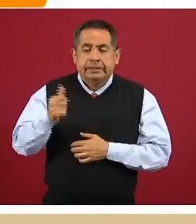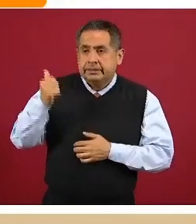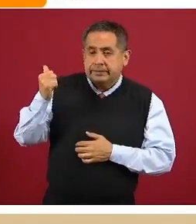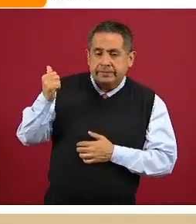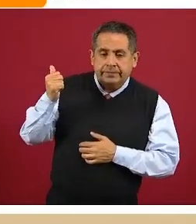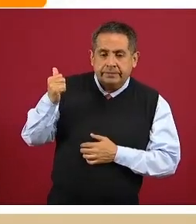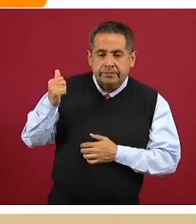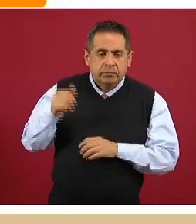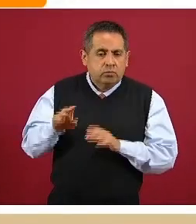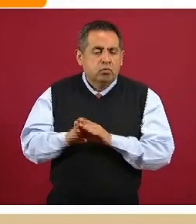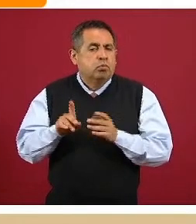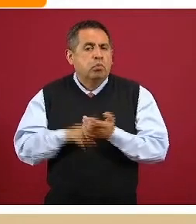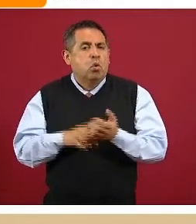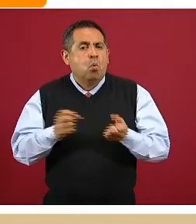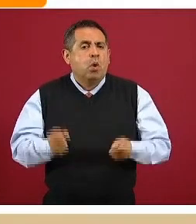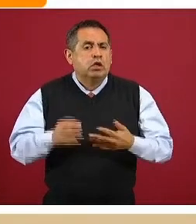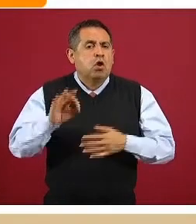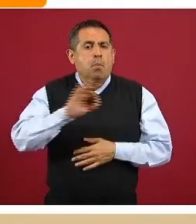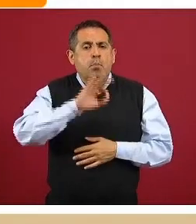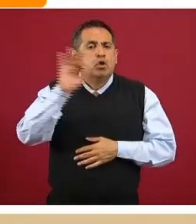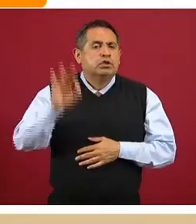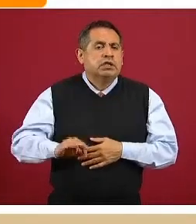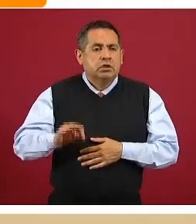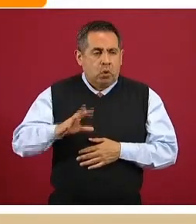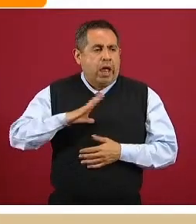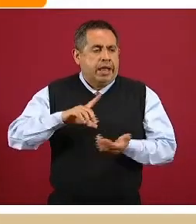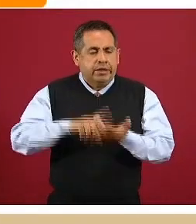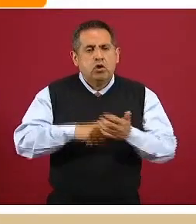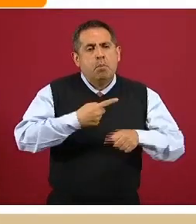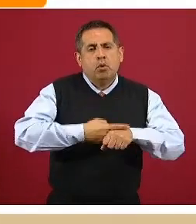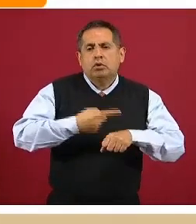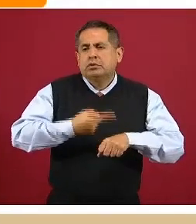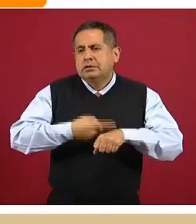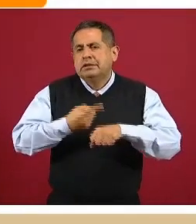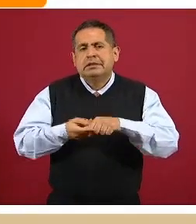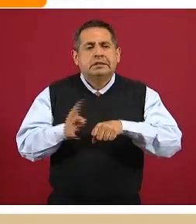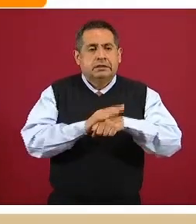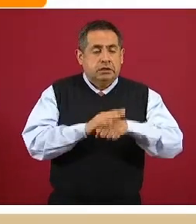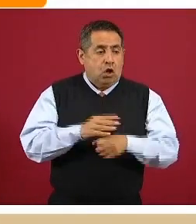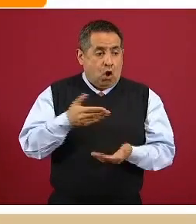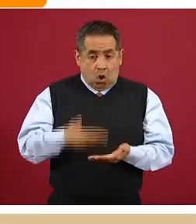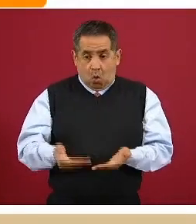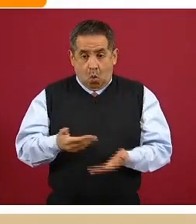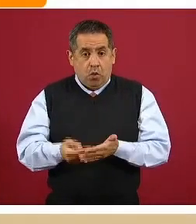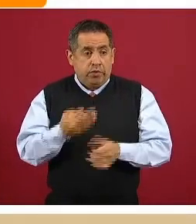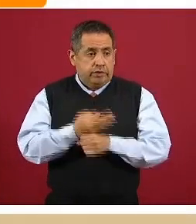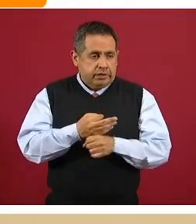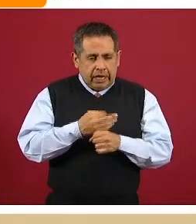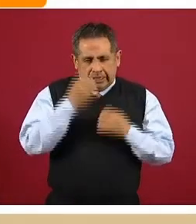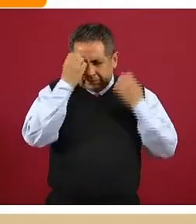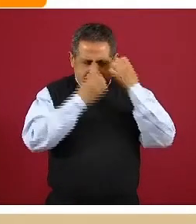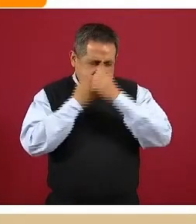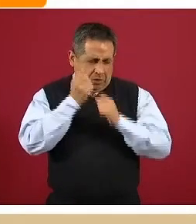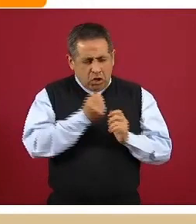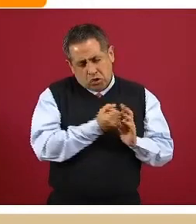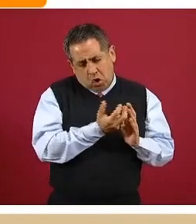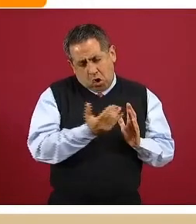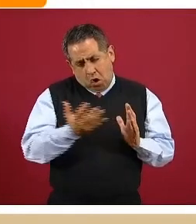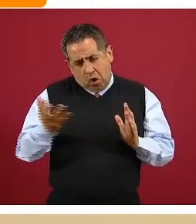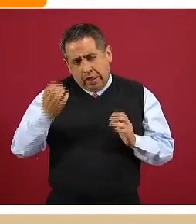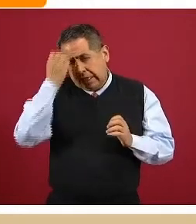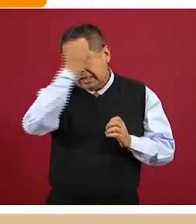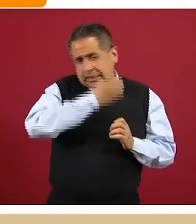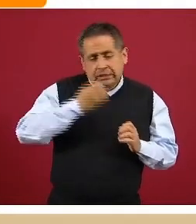el comportamiento del porcentaje de positividad, es decir, de las personas que están siendo muestreadas, que se les está tomando una